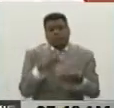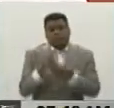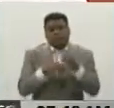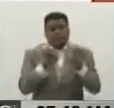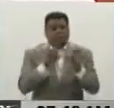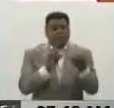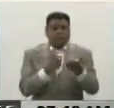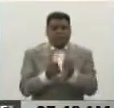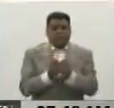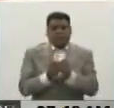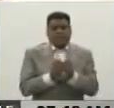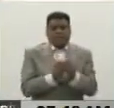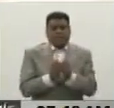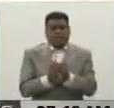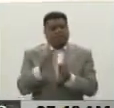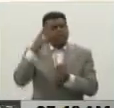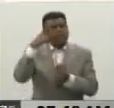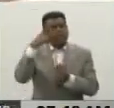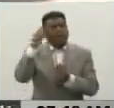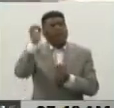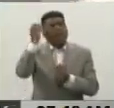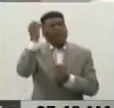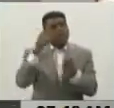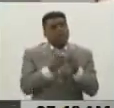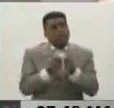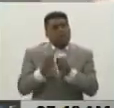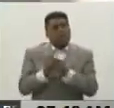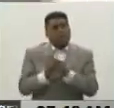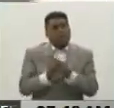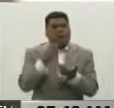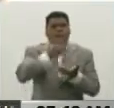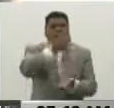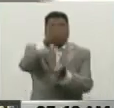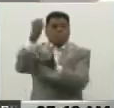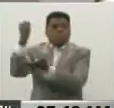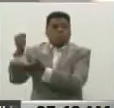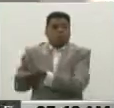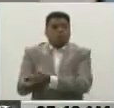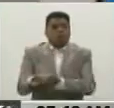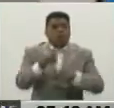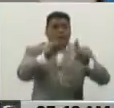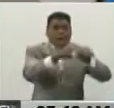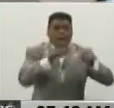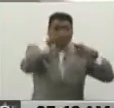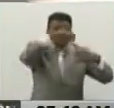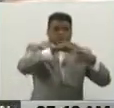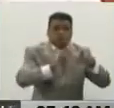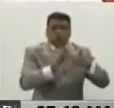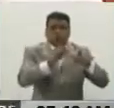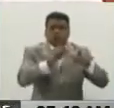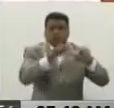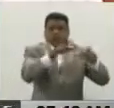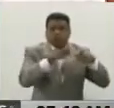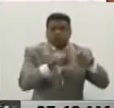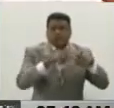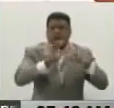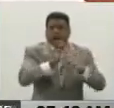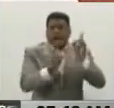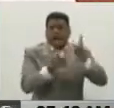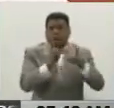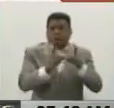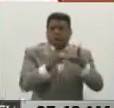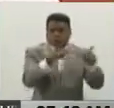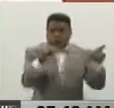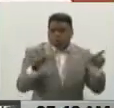función de donde están entregando unas bolsas de CLAP en alguna parte, la agricultura urbana en tal sitio, y están moviéndose